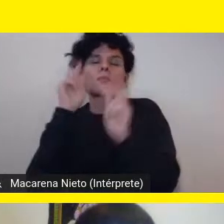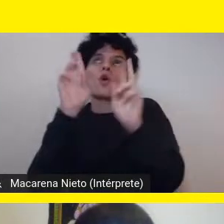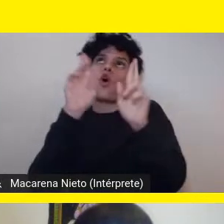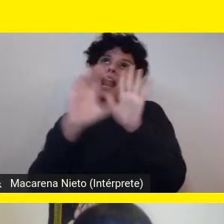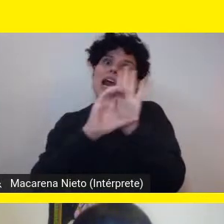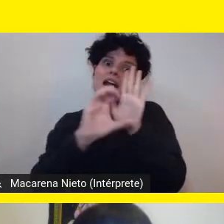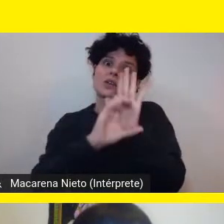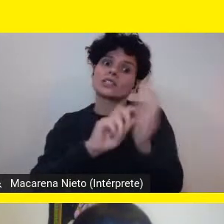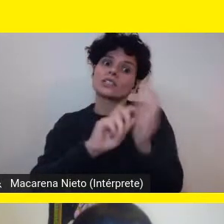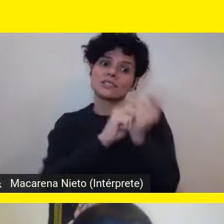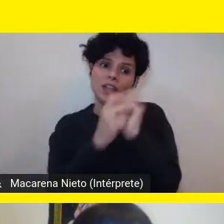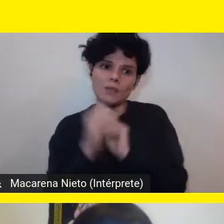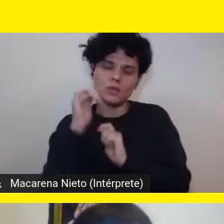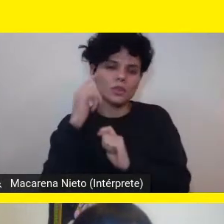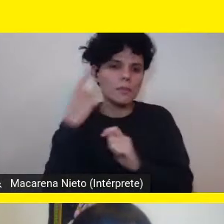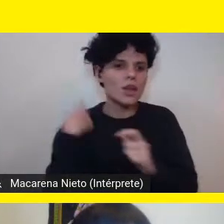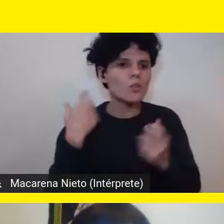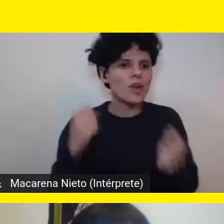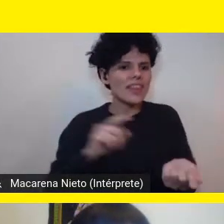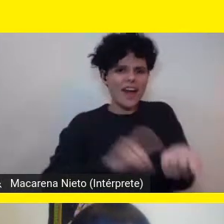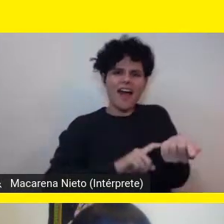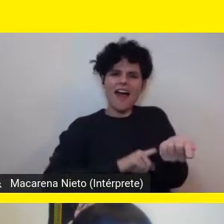ocurra?